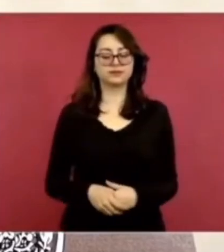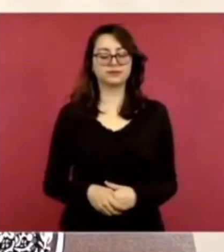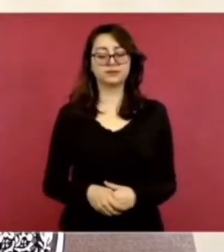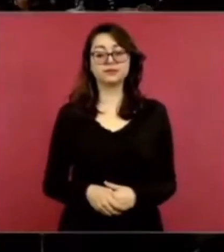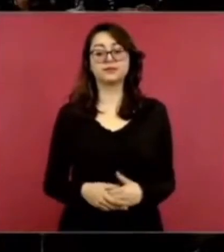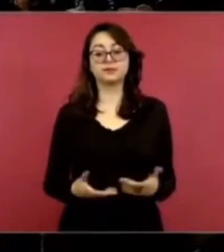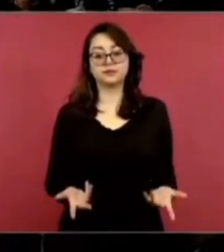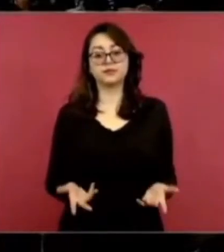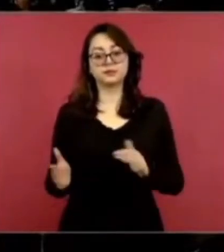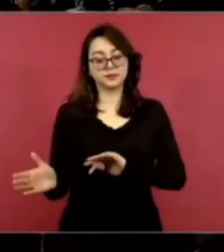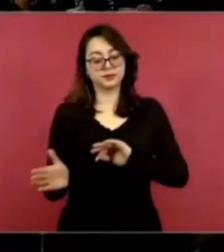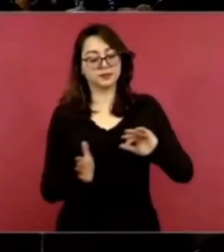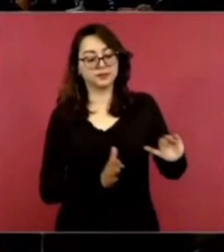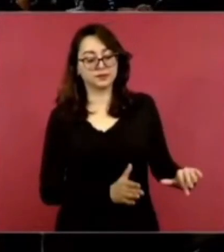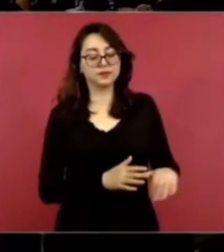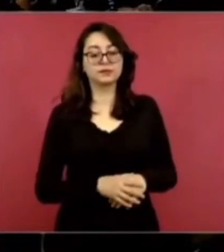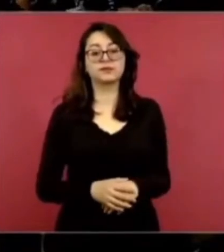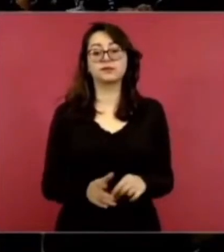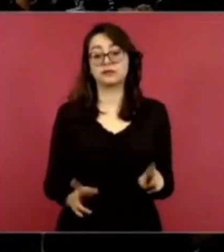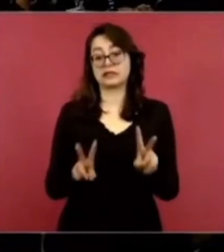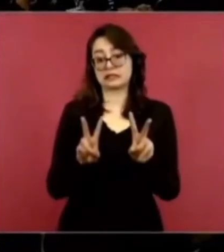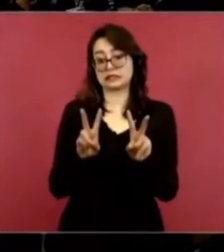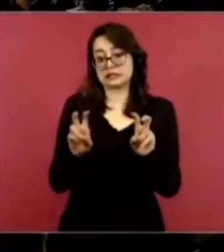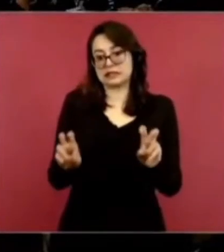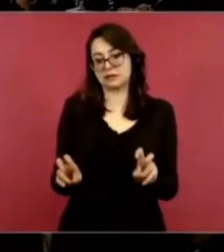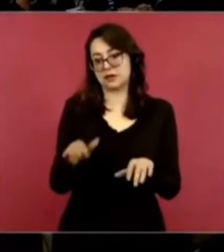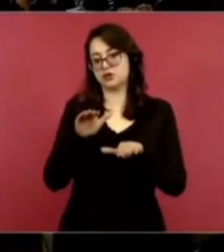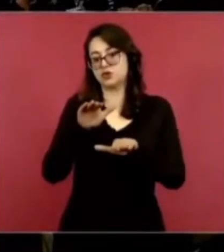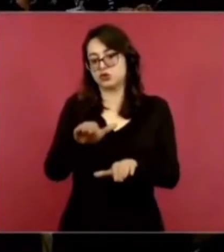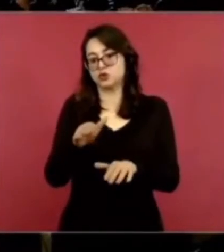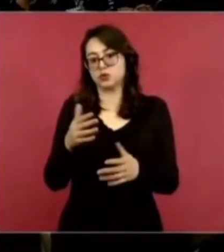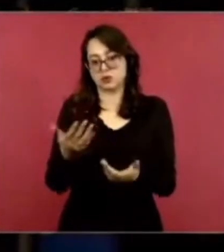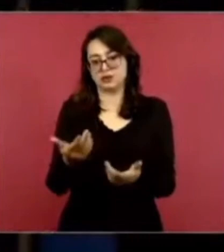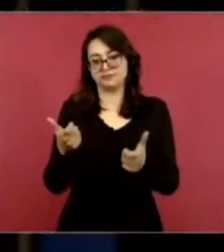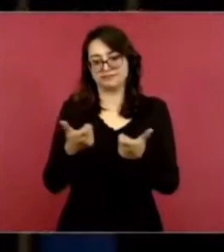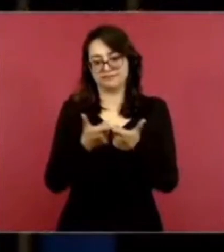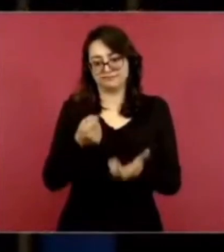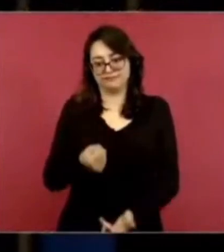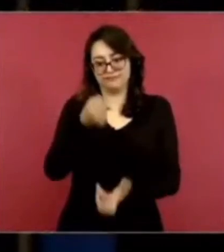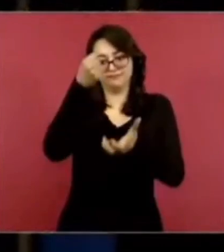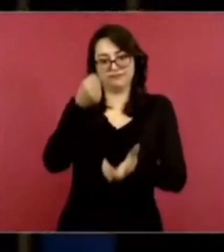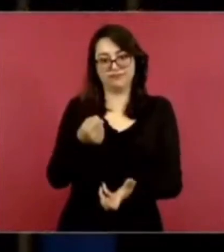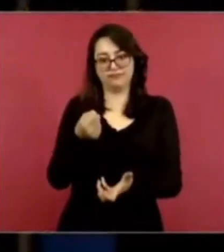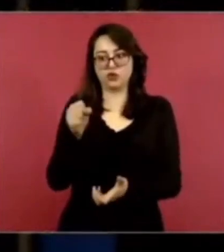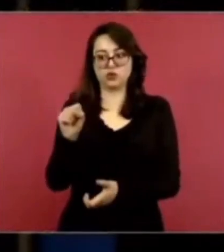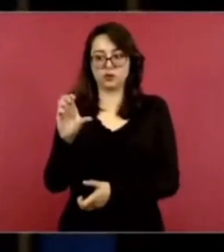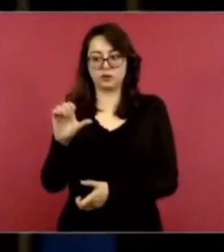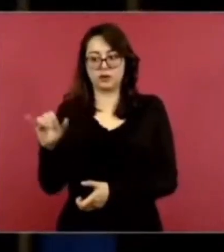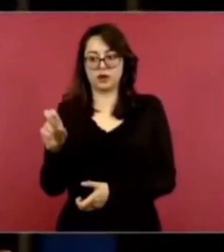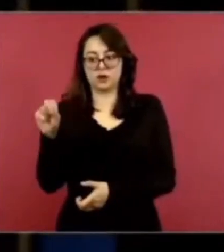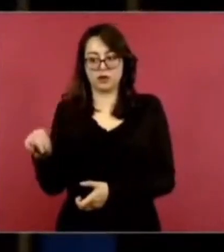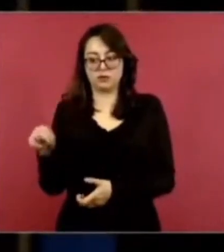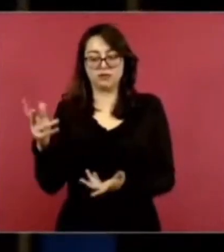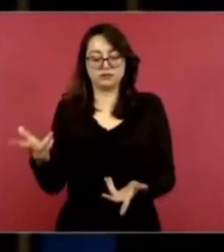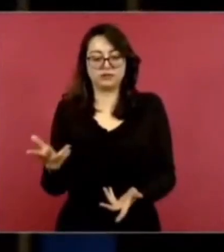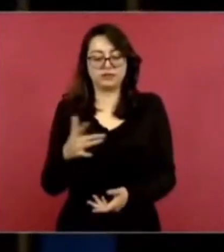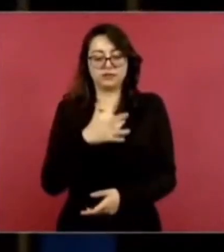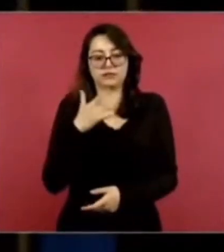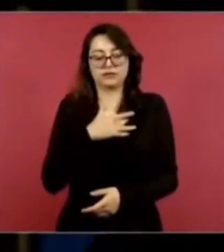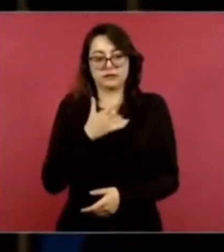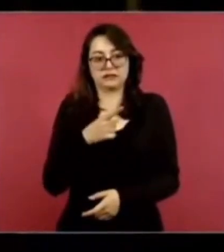un tema local. Bueno, sé que le van a preguntar de los fideicomisos y lo que pasó ahí en el Senado de la República y la posición de algunas senadoras de Morena, pero yo quiero